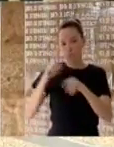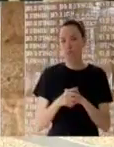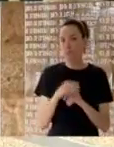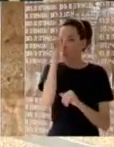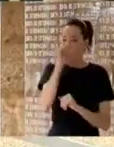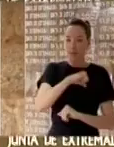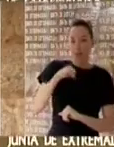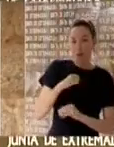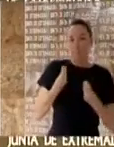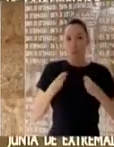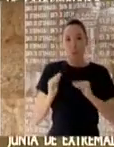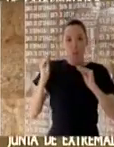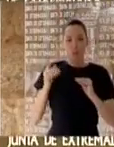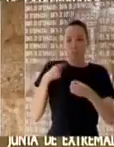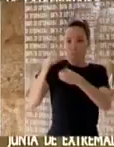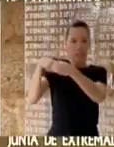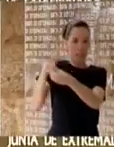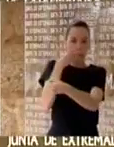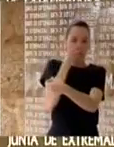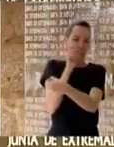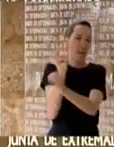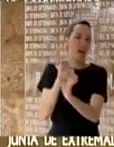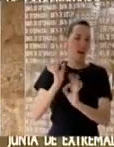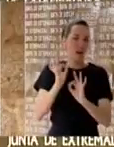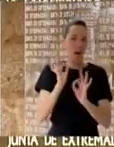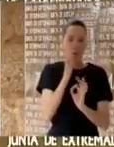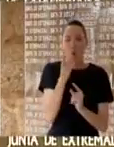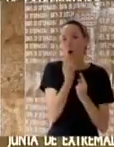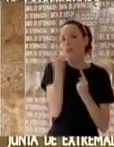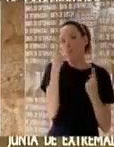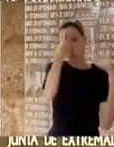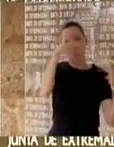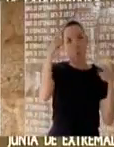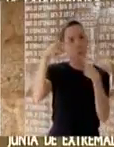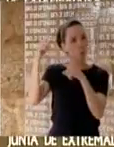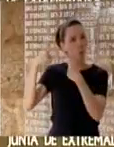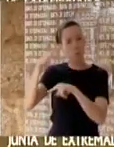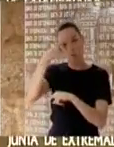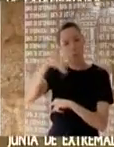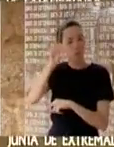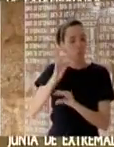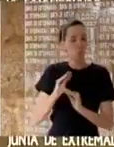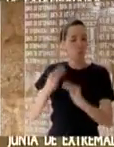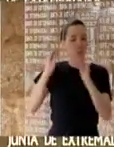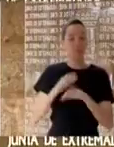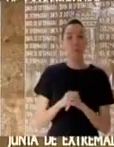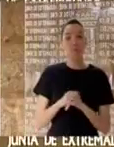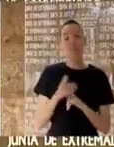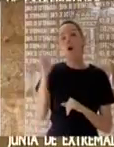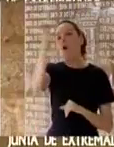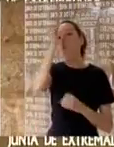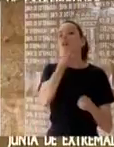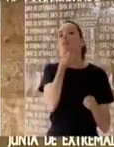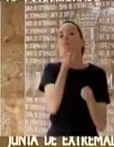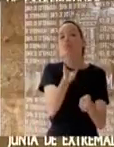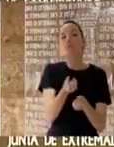vitales no voy a opinar. Faltaría más de entrar en el ámbito de cada uno y de sus decisiones. Creo que a quien corresponde valorar